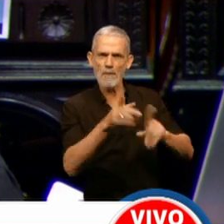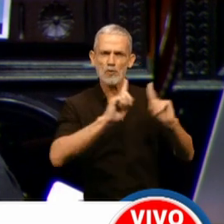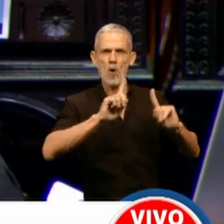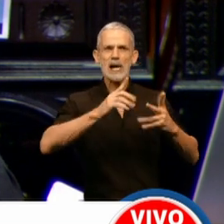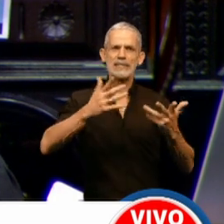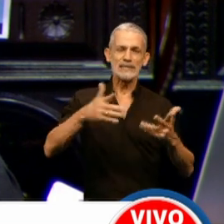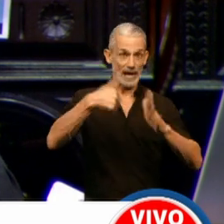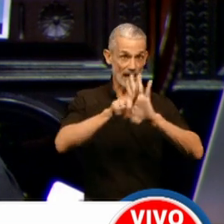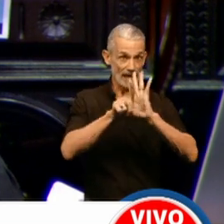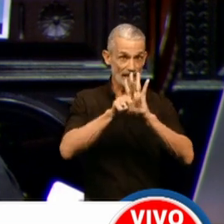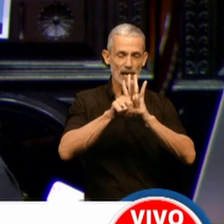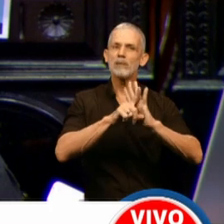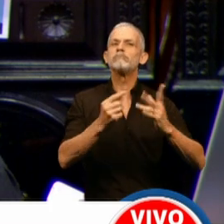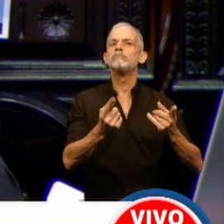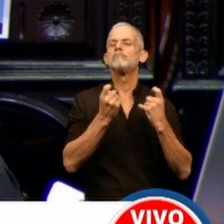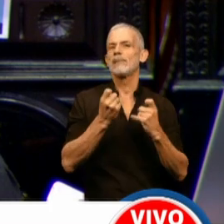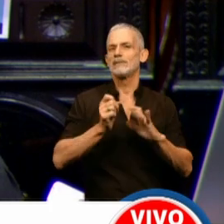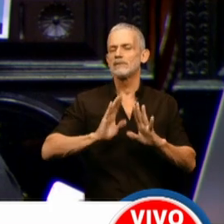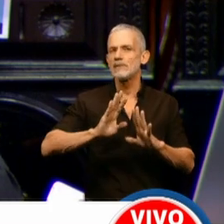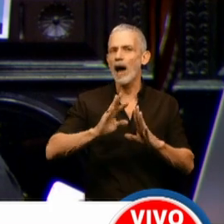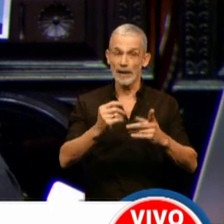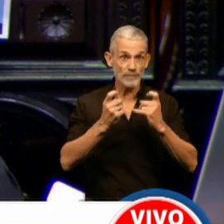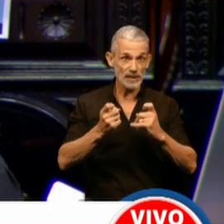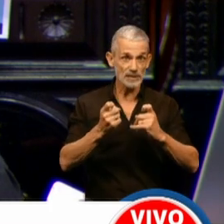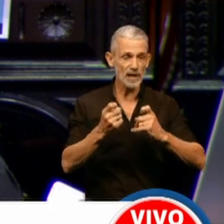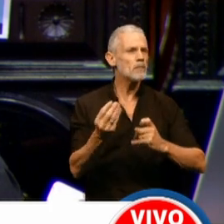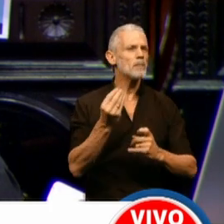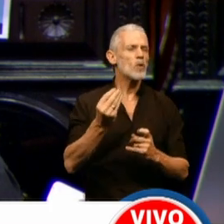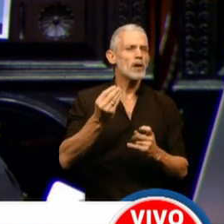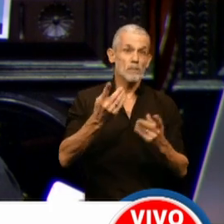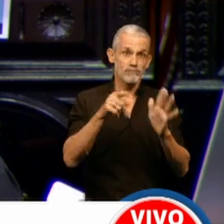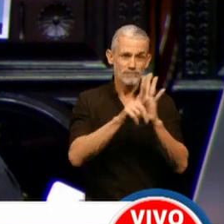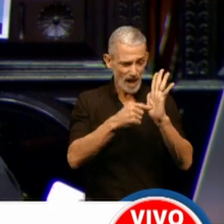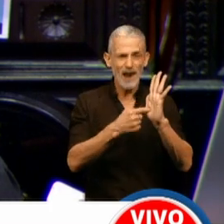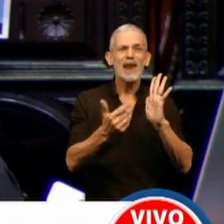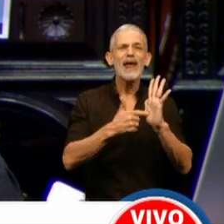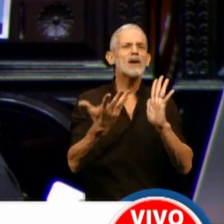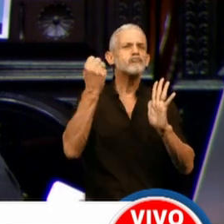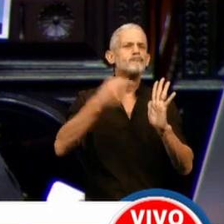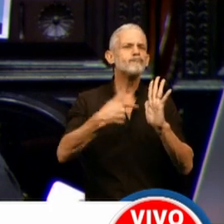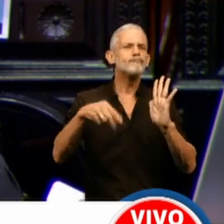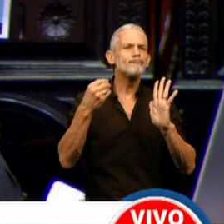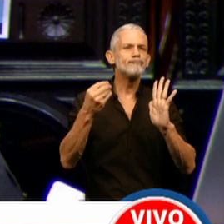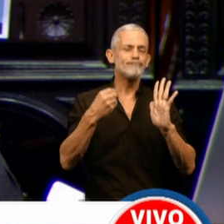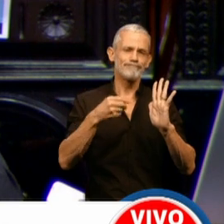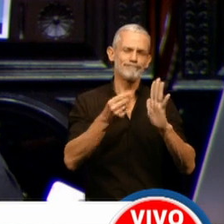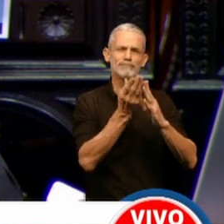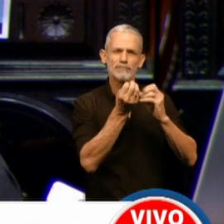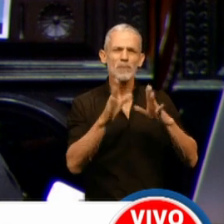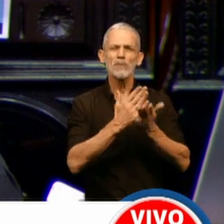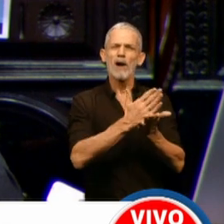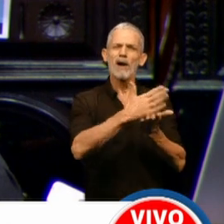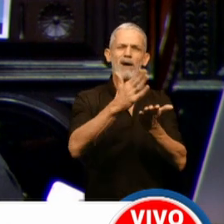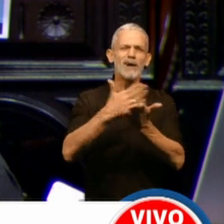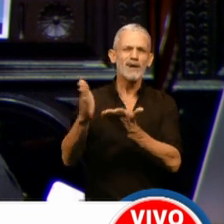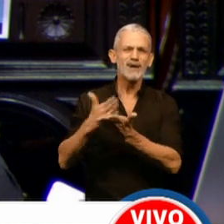esta ley que es tan necesaria y es tan necesaria porque esta ley lo que va a lograr es que empecemos a erradicar